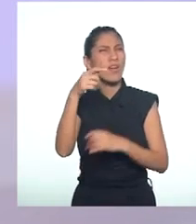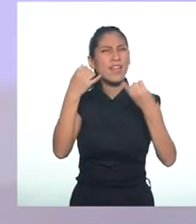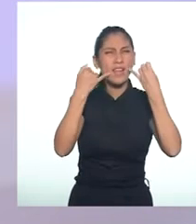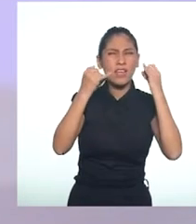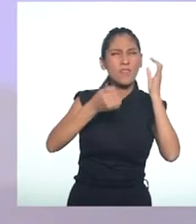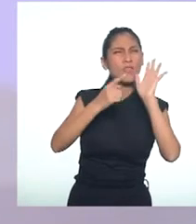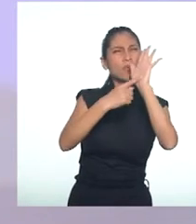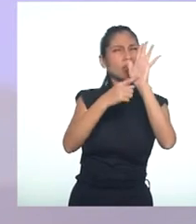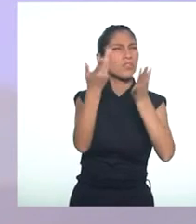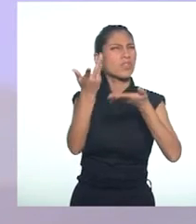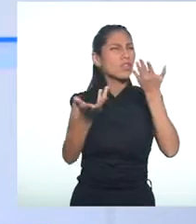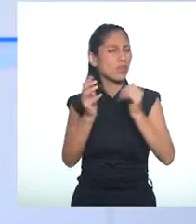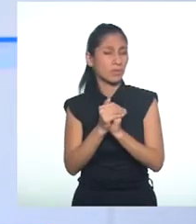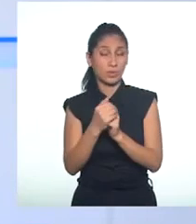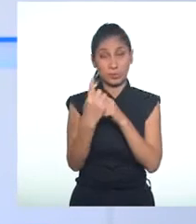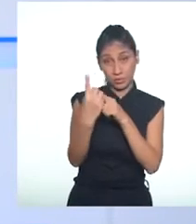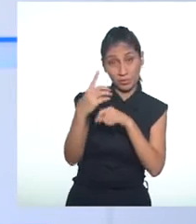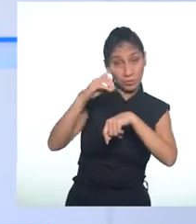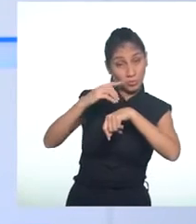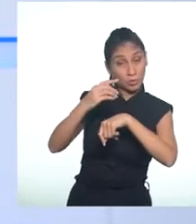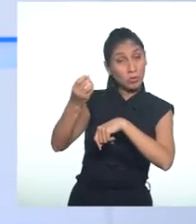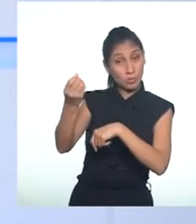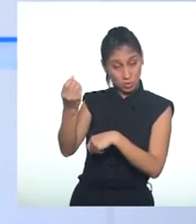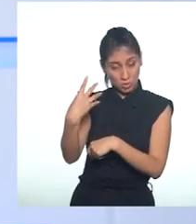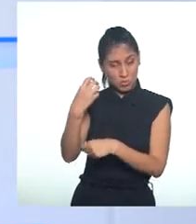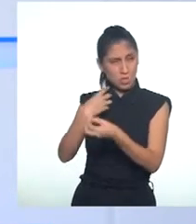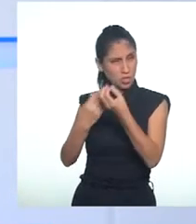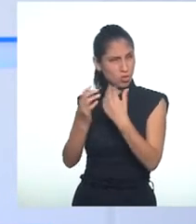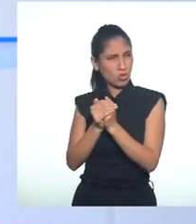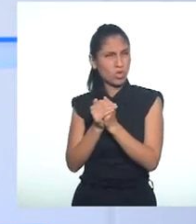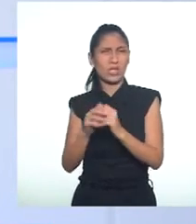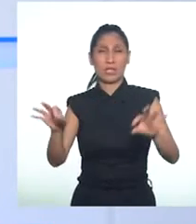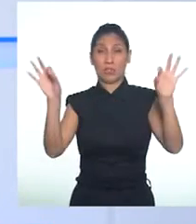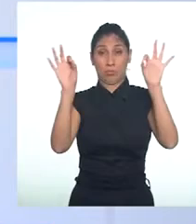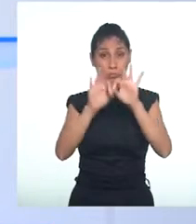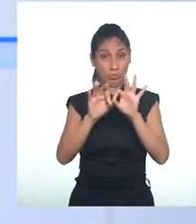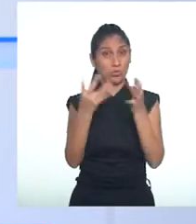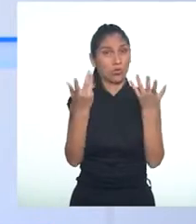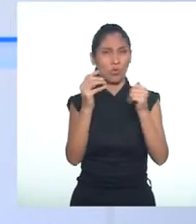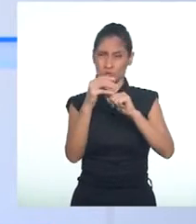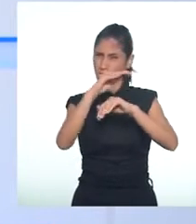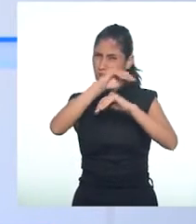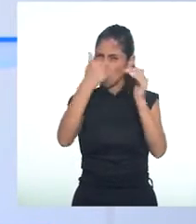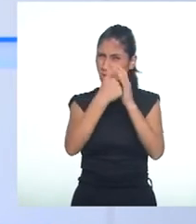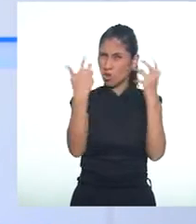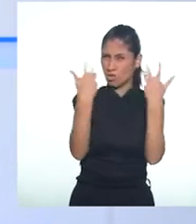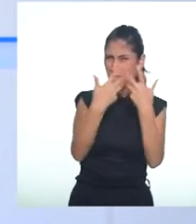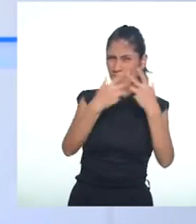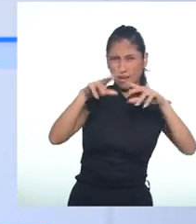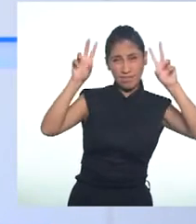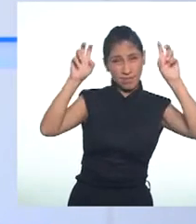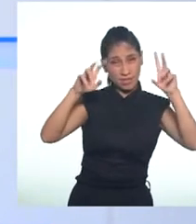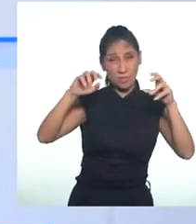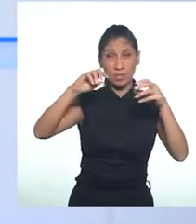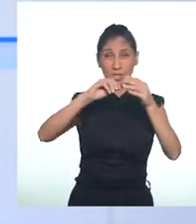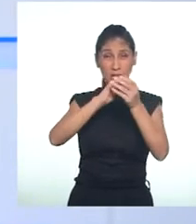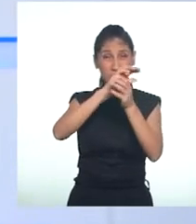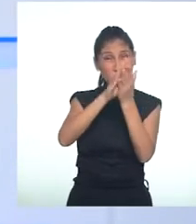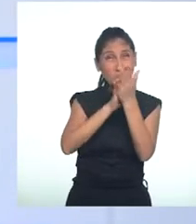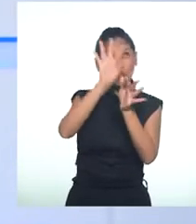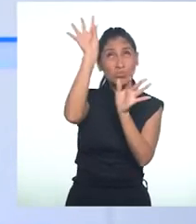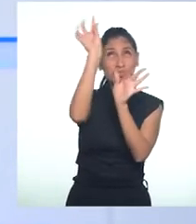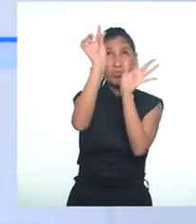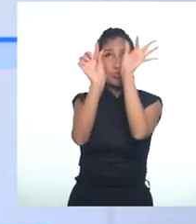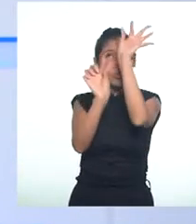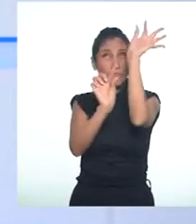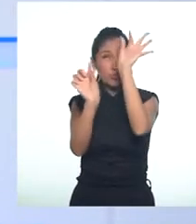¿Qué información te dio? Bueno, me dio mucha información acerca de los virus y las bacterias, y como le dije que estamos aprendiendo acerca